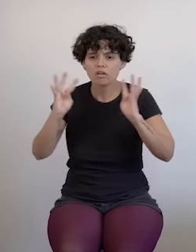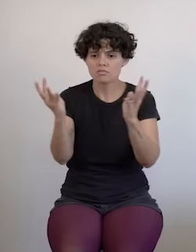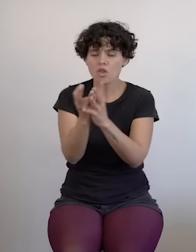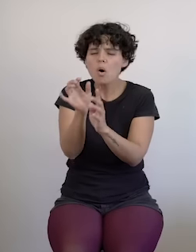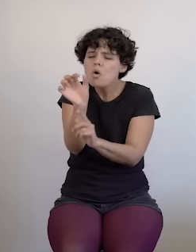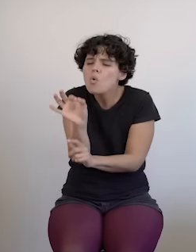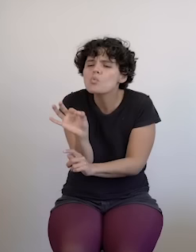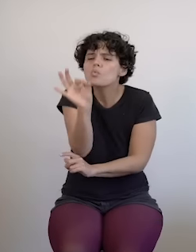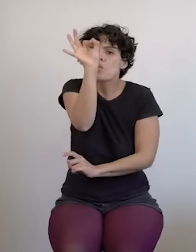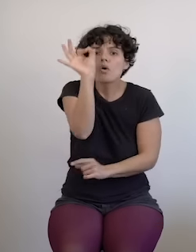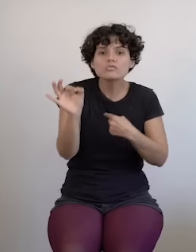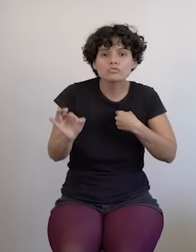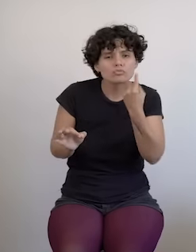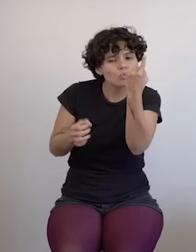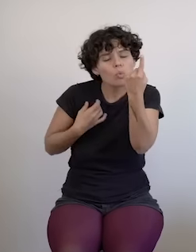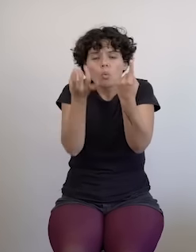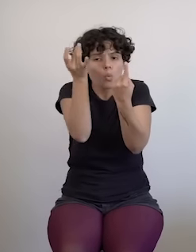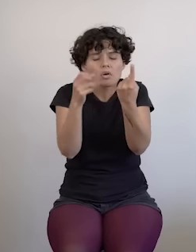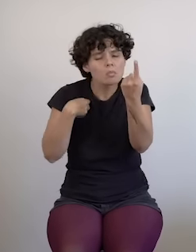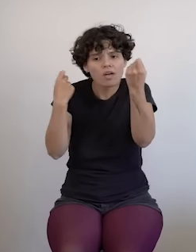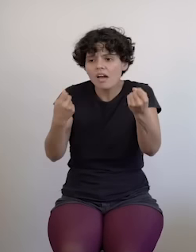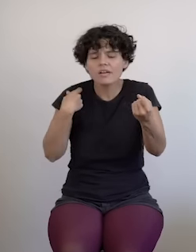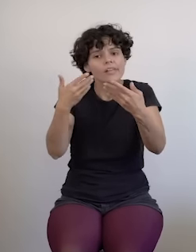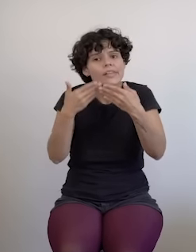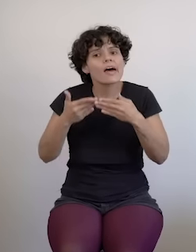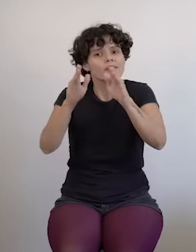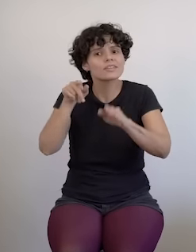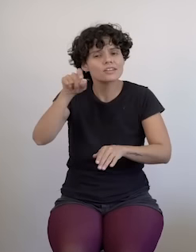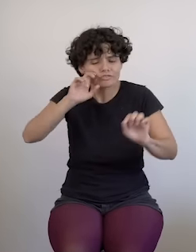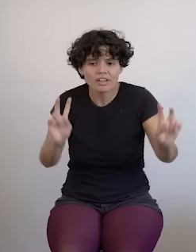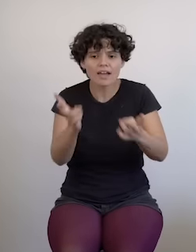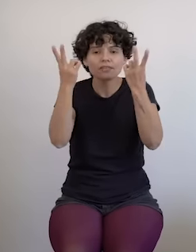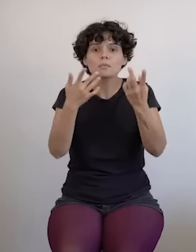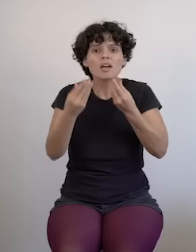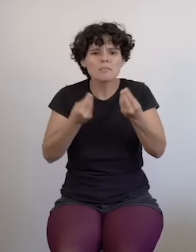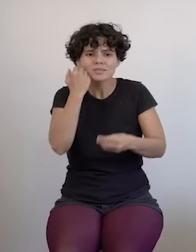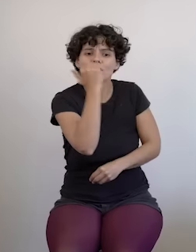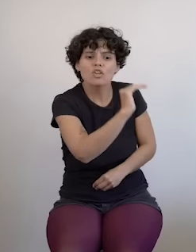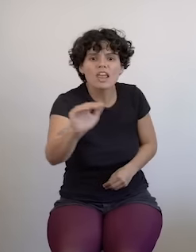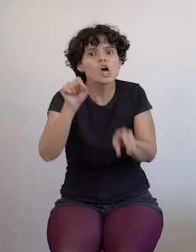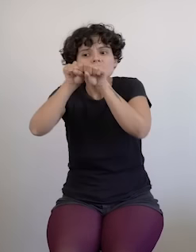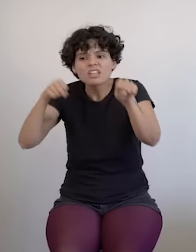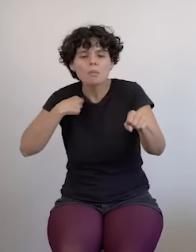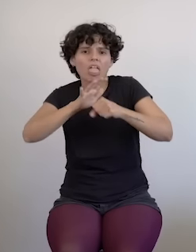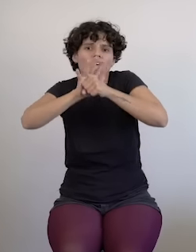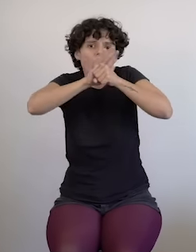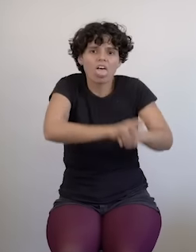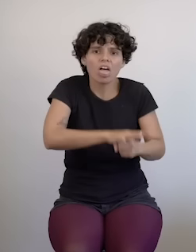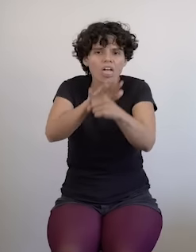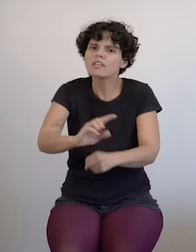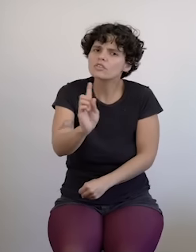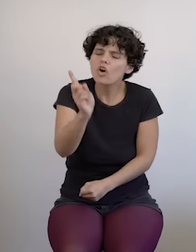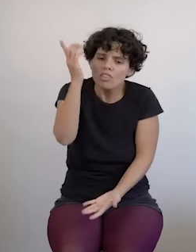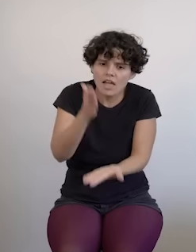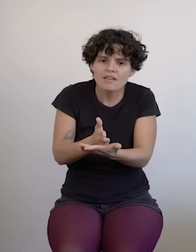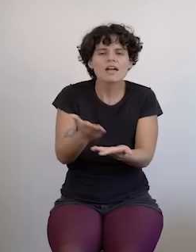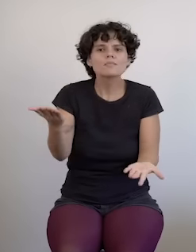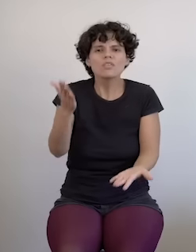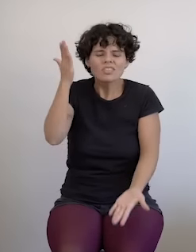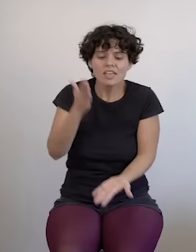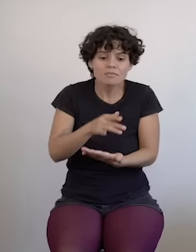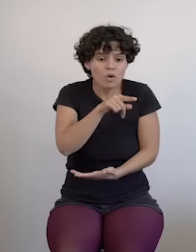¿cachai? Porque fui el único, hermano, que pude salir de ese mismo cuidado, hermano. Que pone el sistema, hermano, en un momento, ¿cachai? Para los niños, hermano.